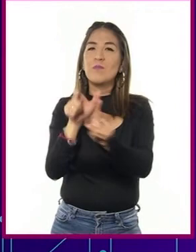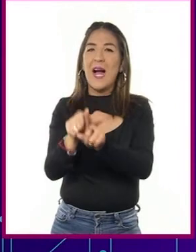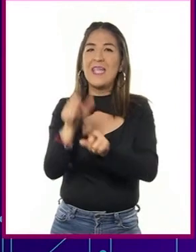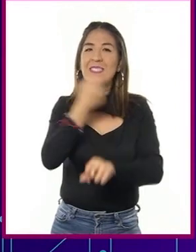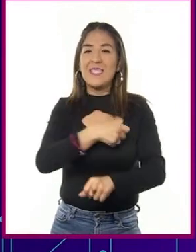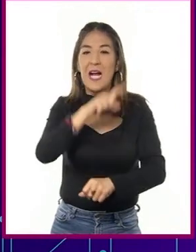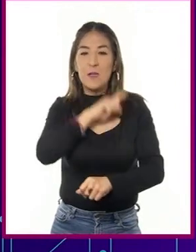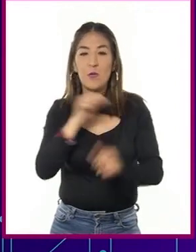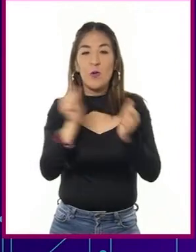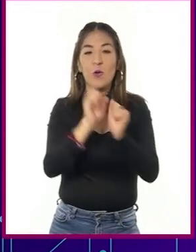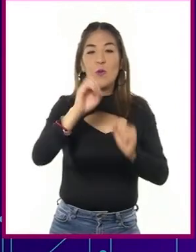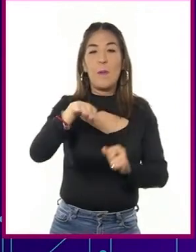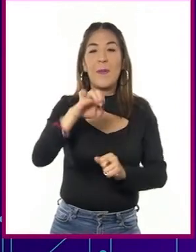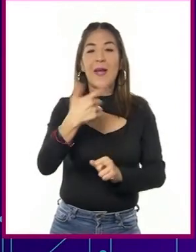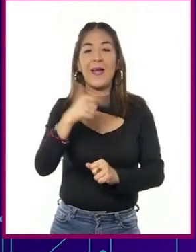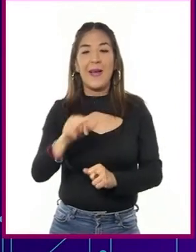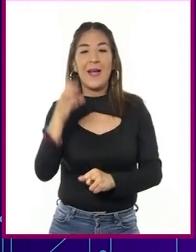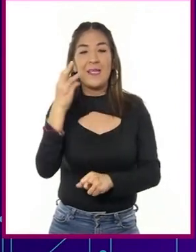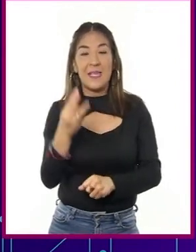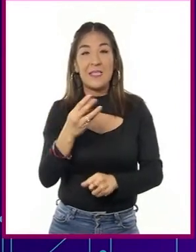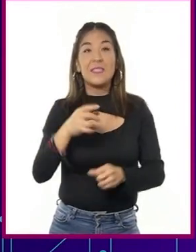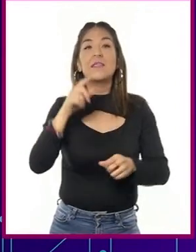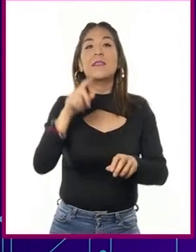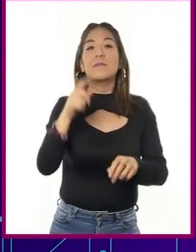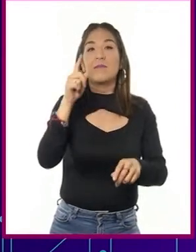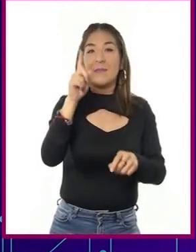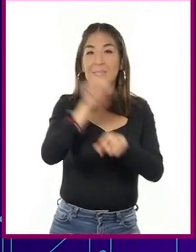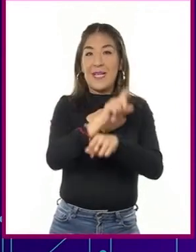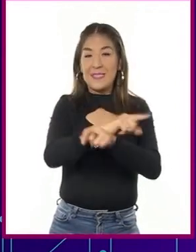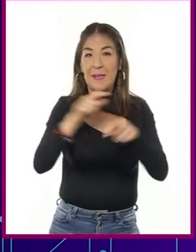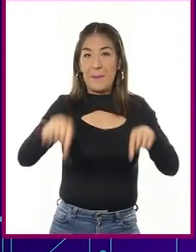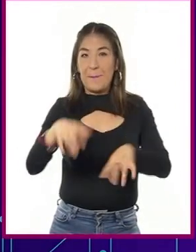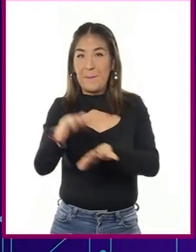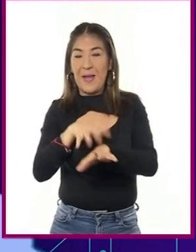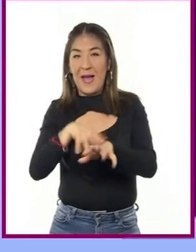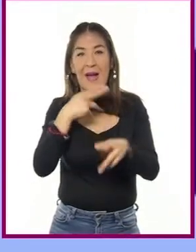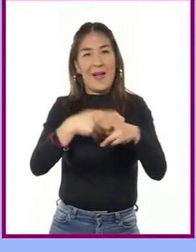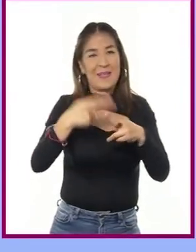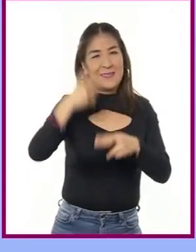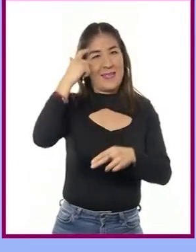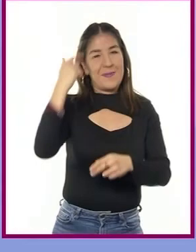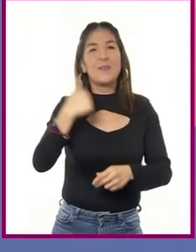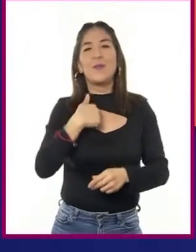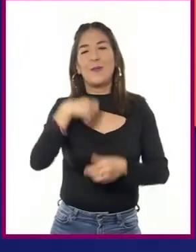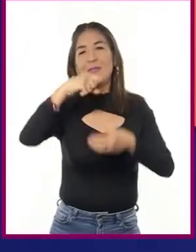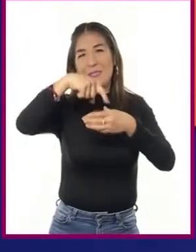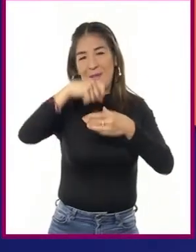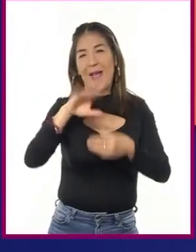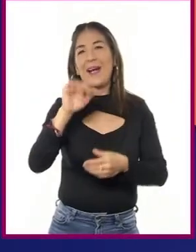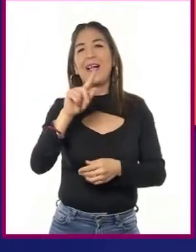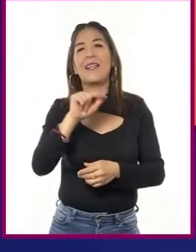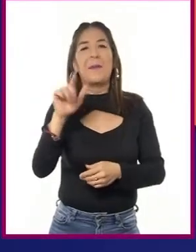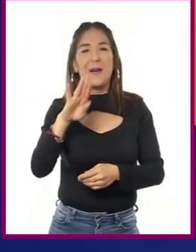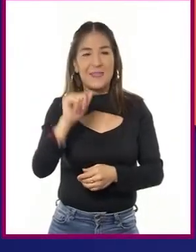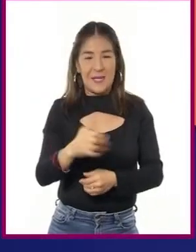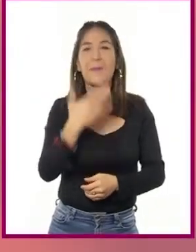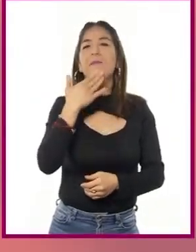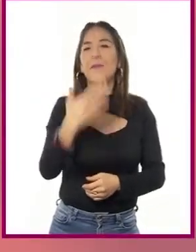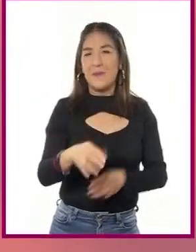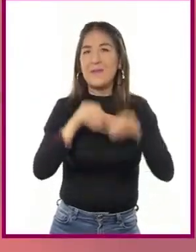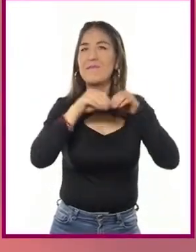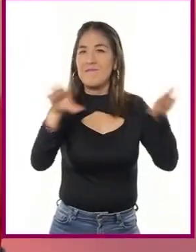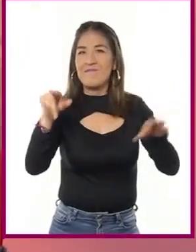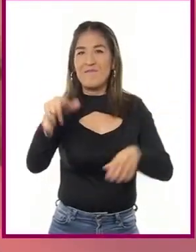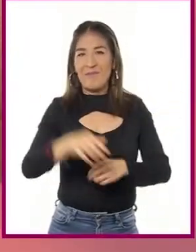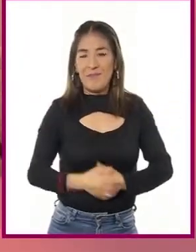la cabeza a los pies. Soy la semilla de calabaza. Te felicito. Quedaron muy bien tus promocionales.